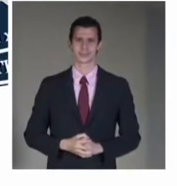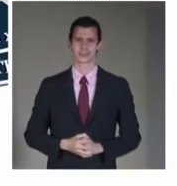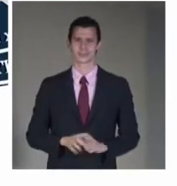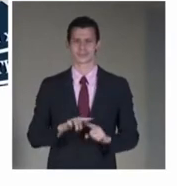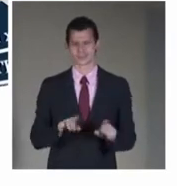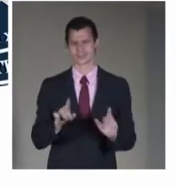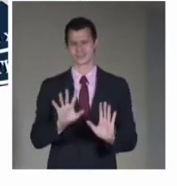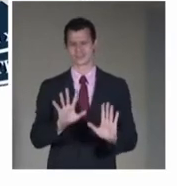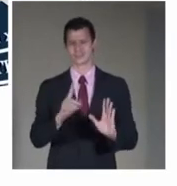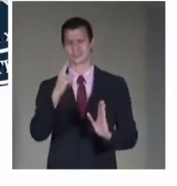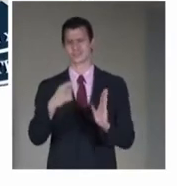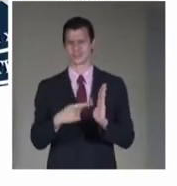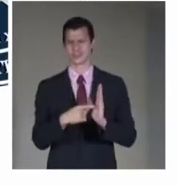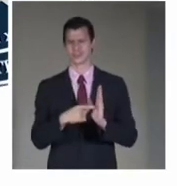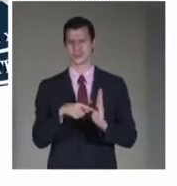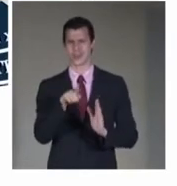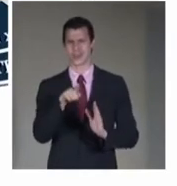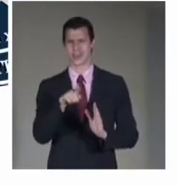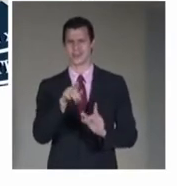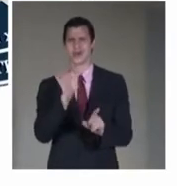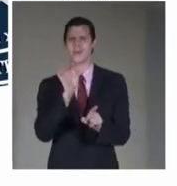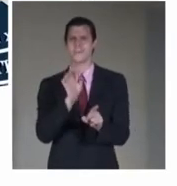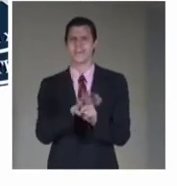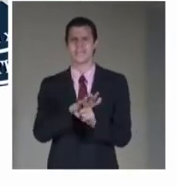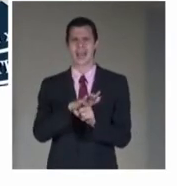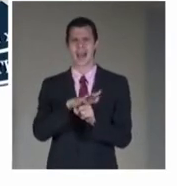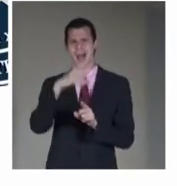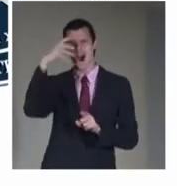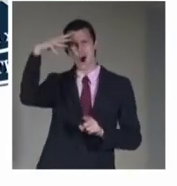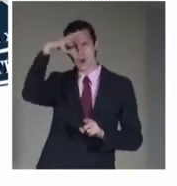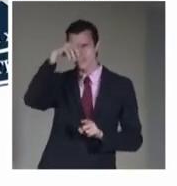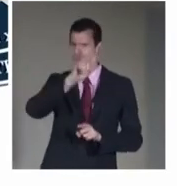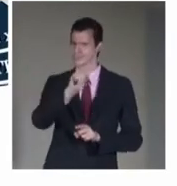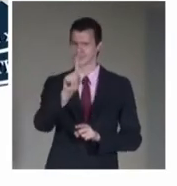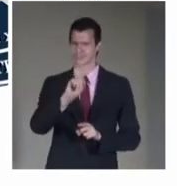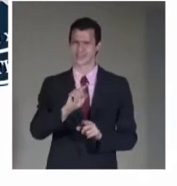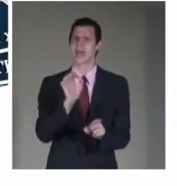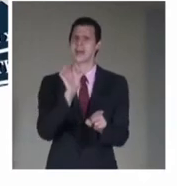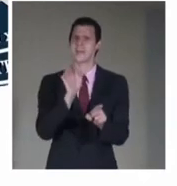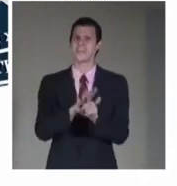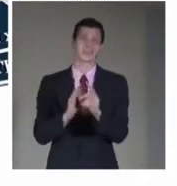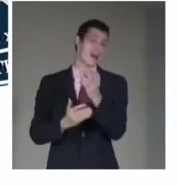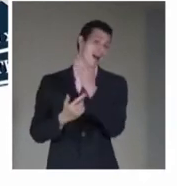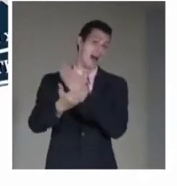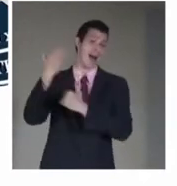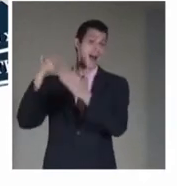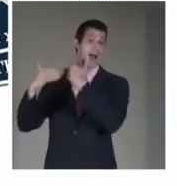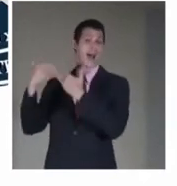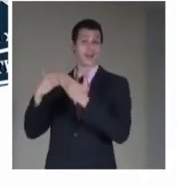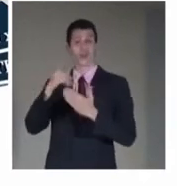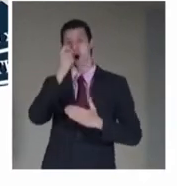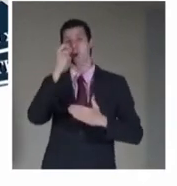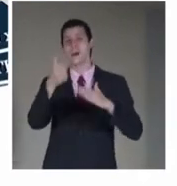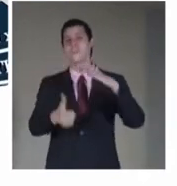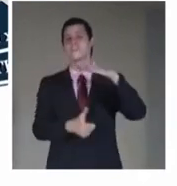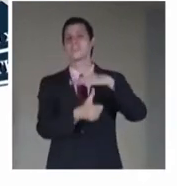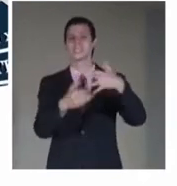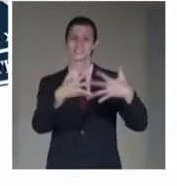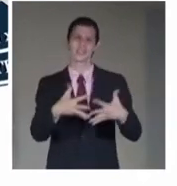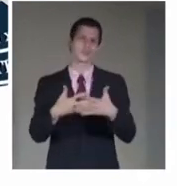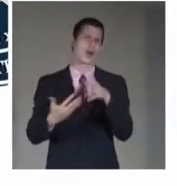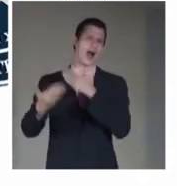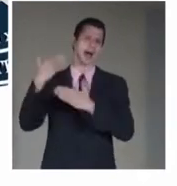se viene trabajando desde la administración de jimmy carter desde los años de cartes se